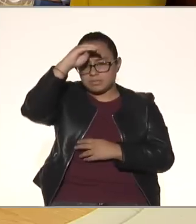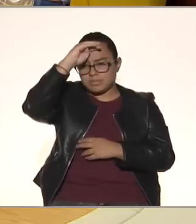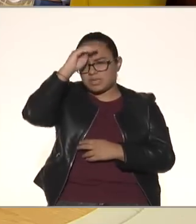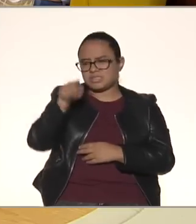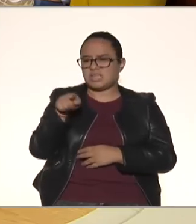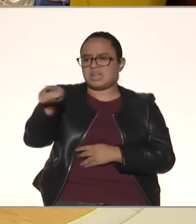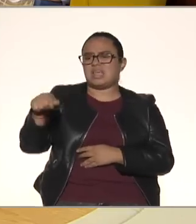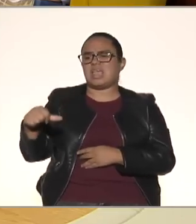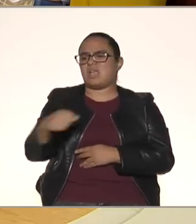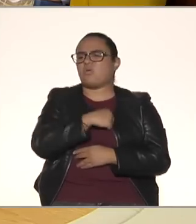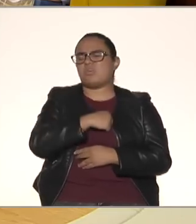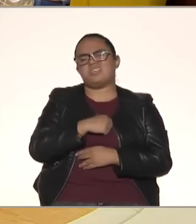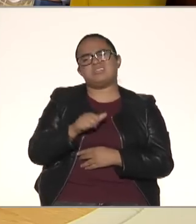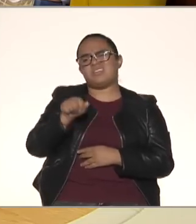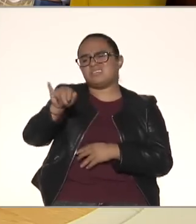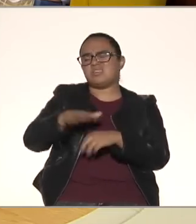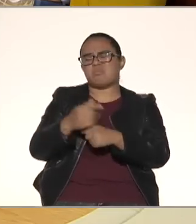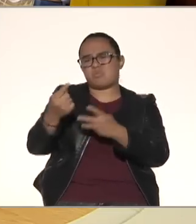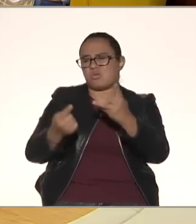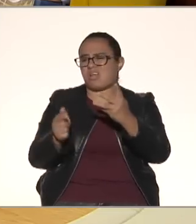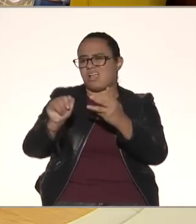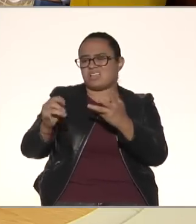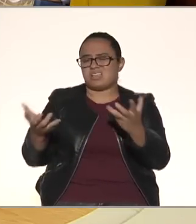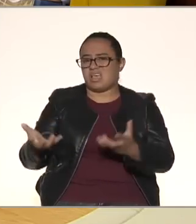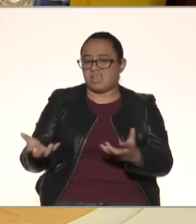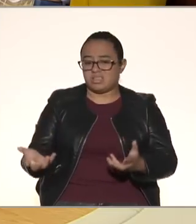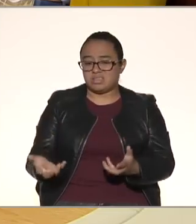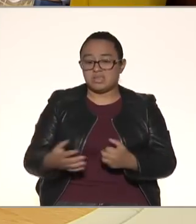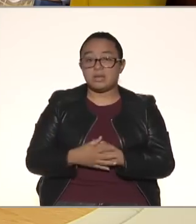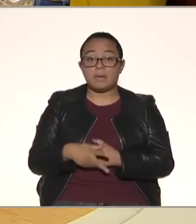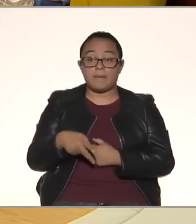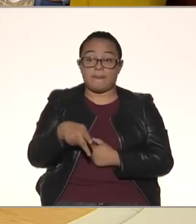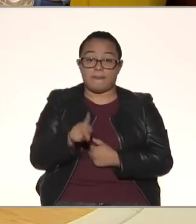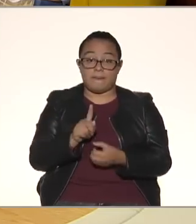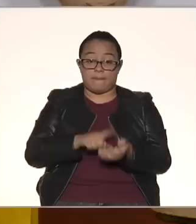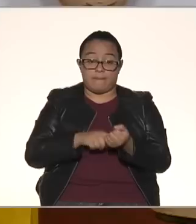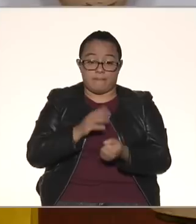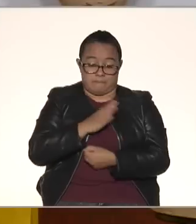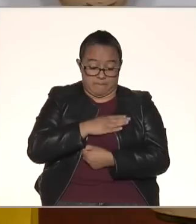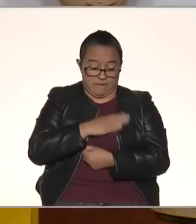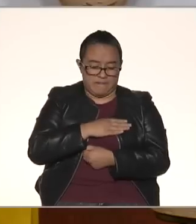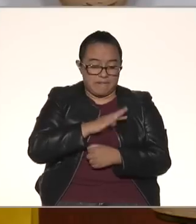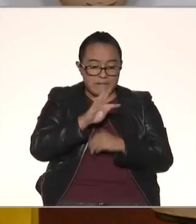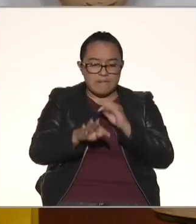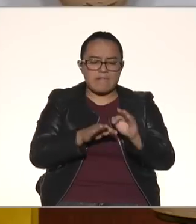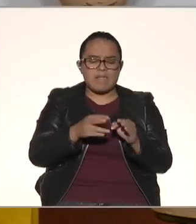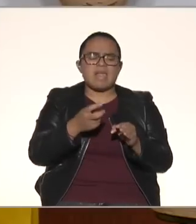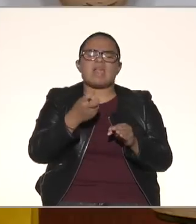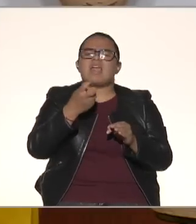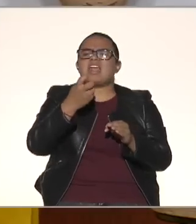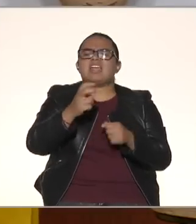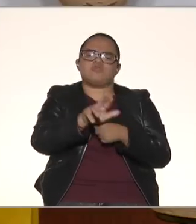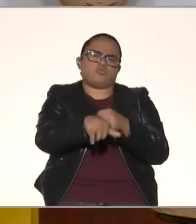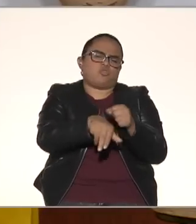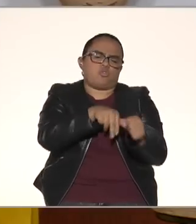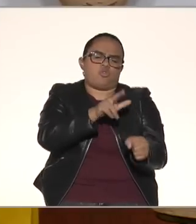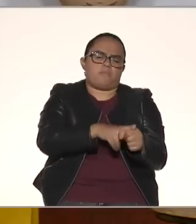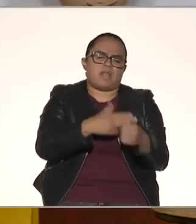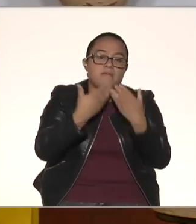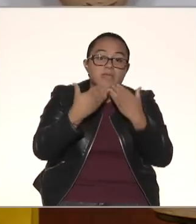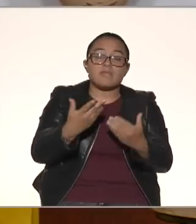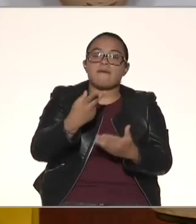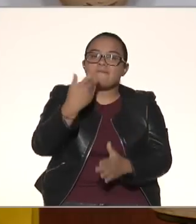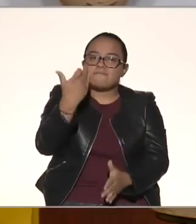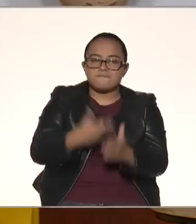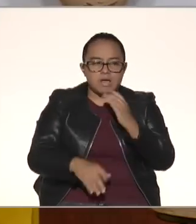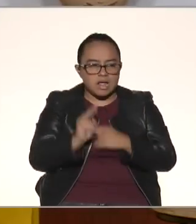es súper egoísta por esto, por lo otro, y la generosidad la obviamos, la normalizamos, no vemos